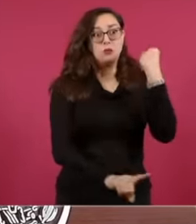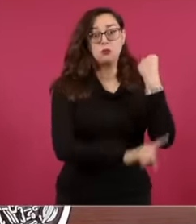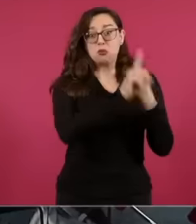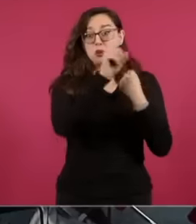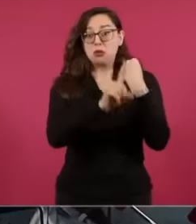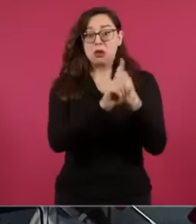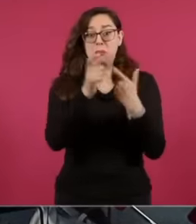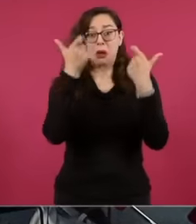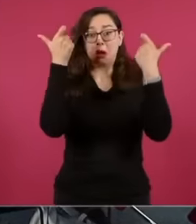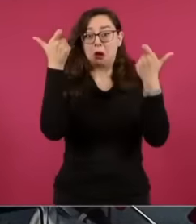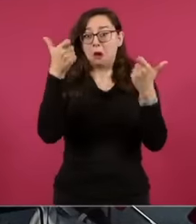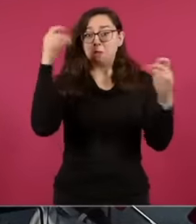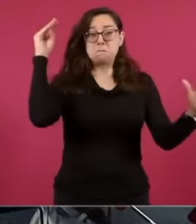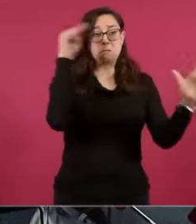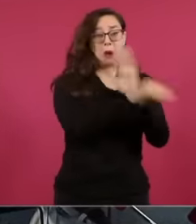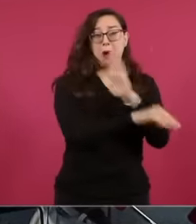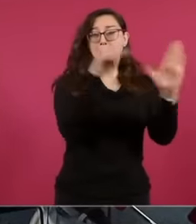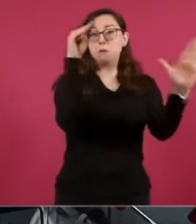financiera